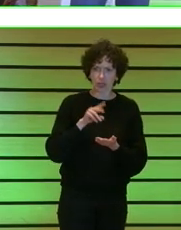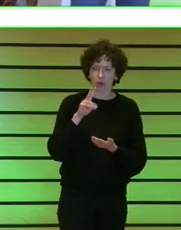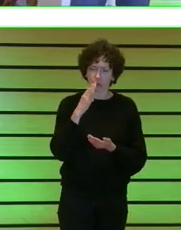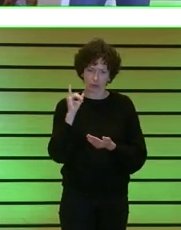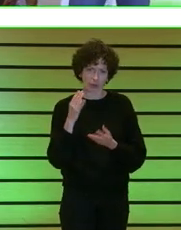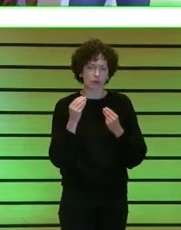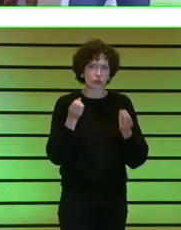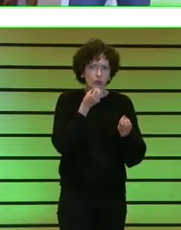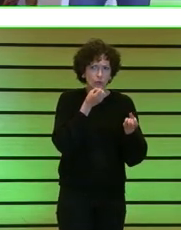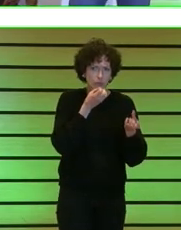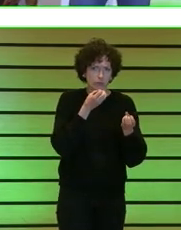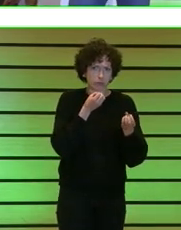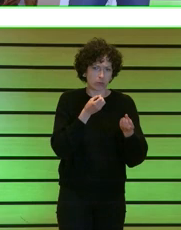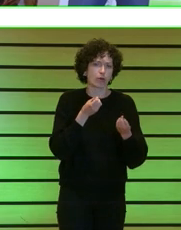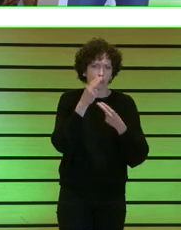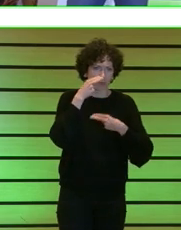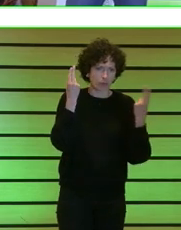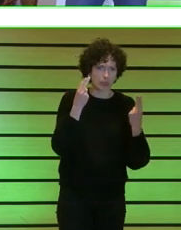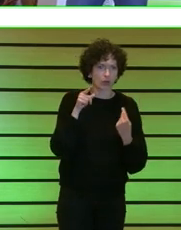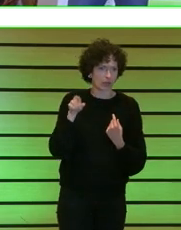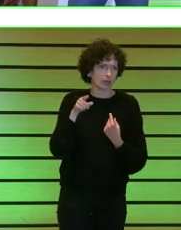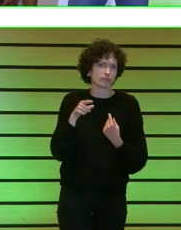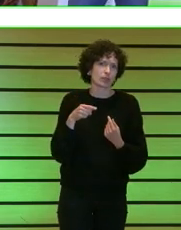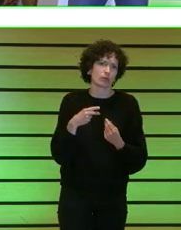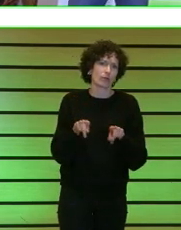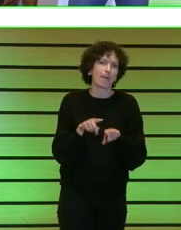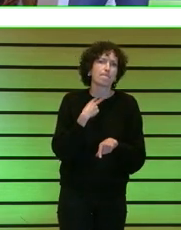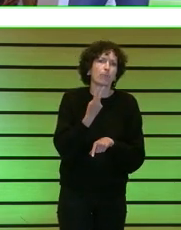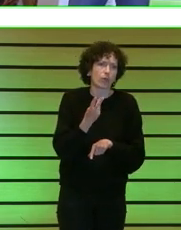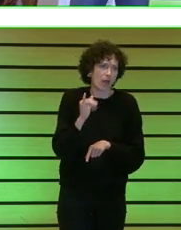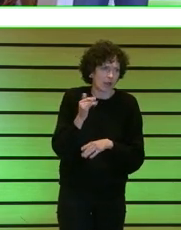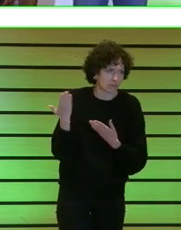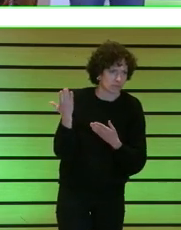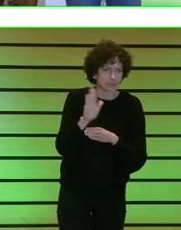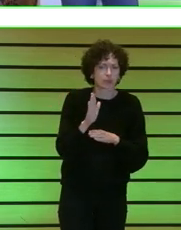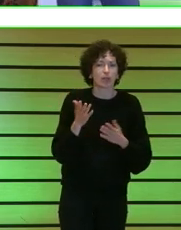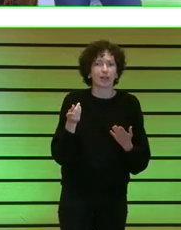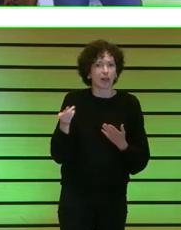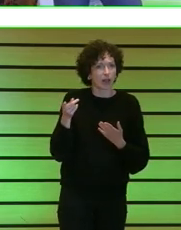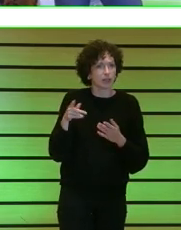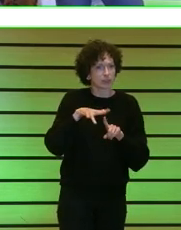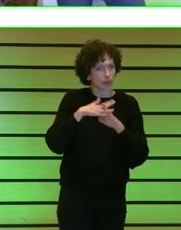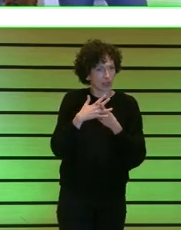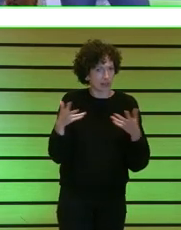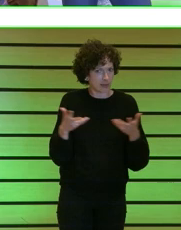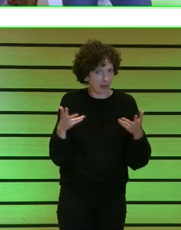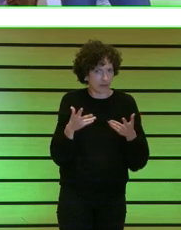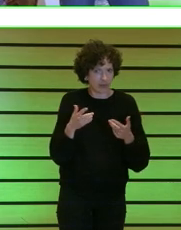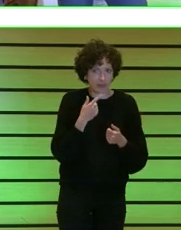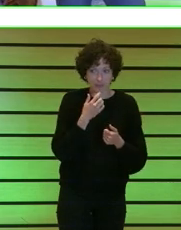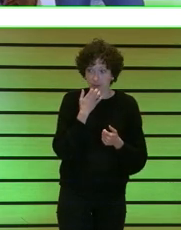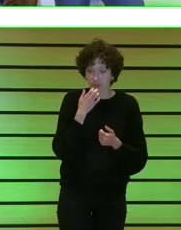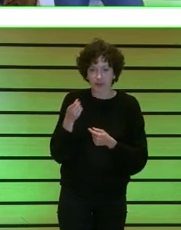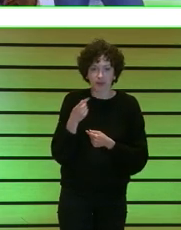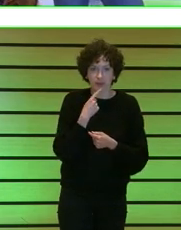ha hablado públicamente tienes un personaje con voz y ha dicho cosas tan dramáticas como esto que está